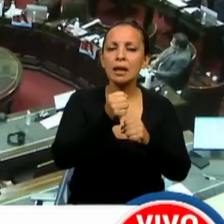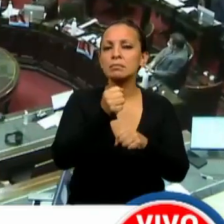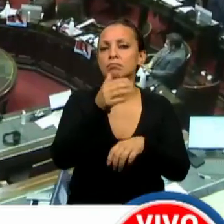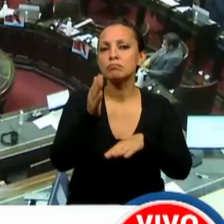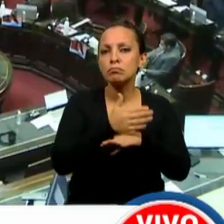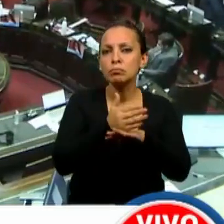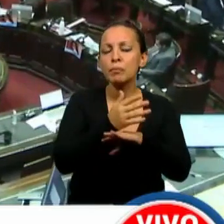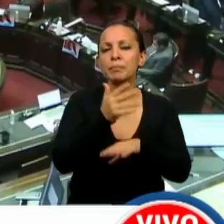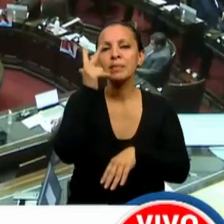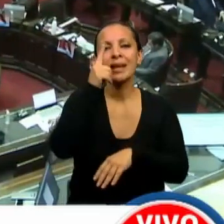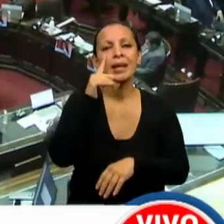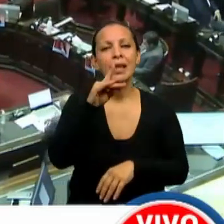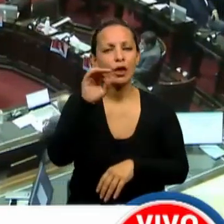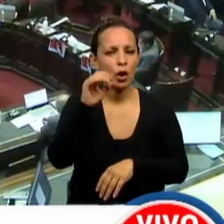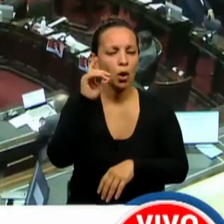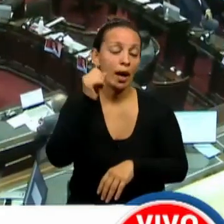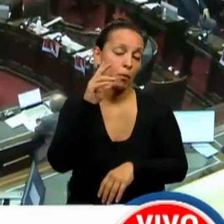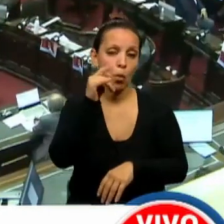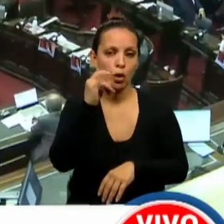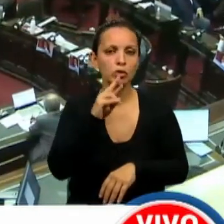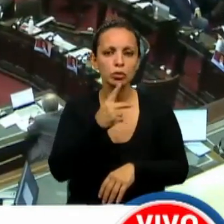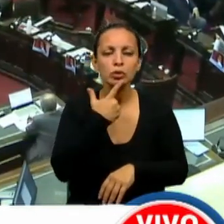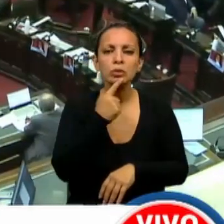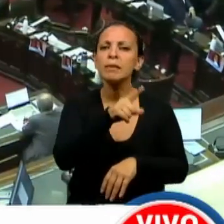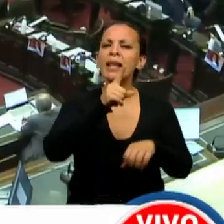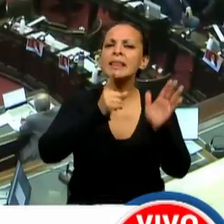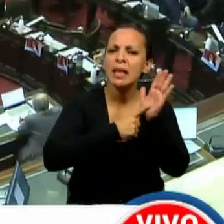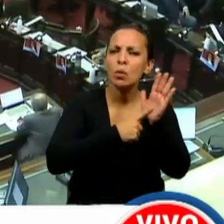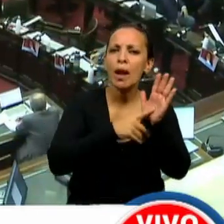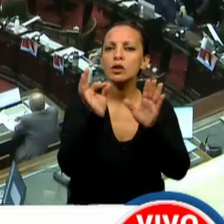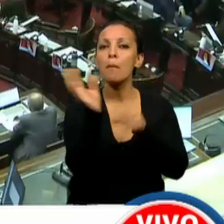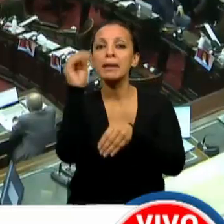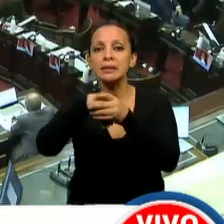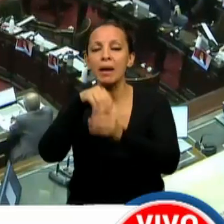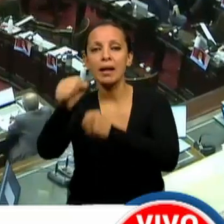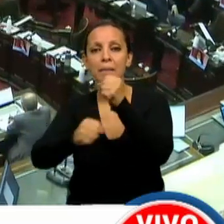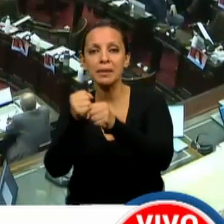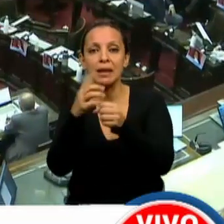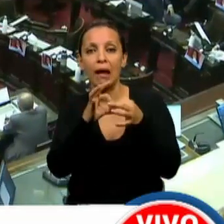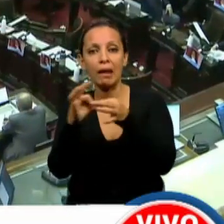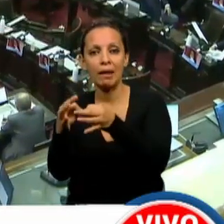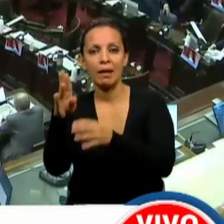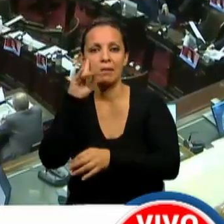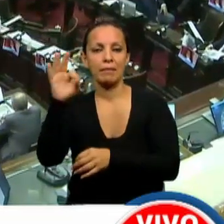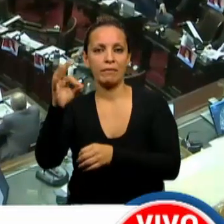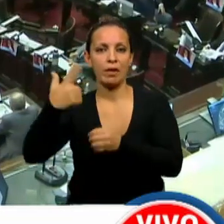destilan hidrocarburos ser titulares o participar en empresas del sector de biocombustibles.